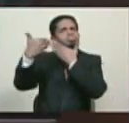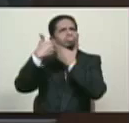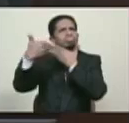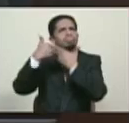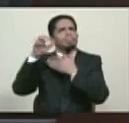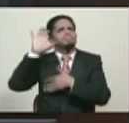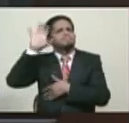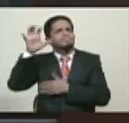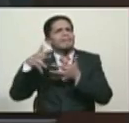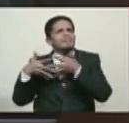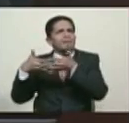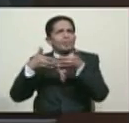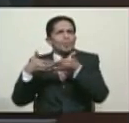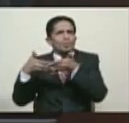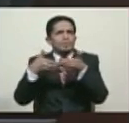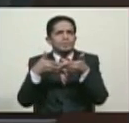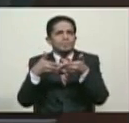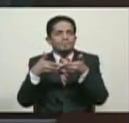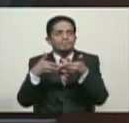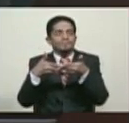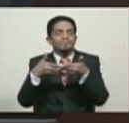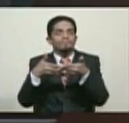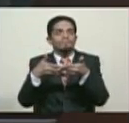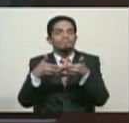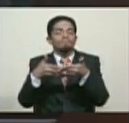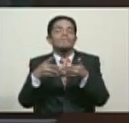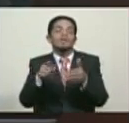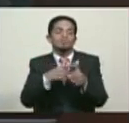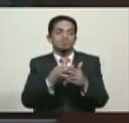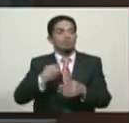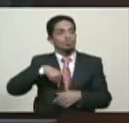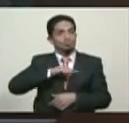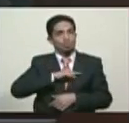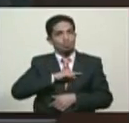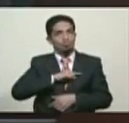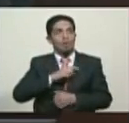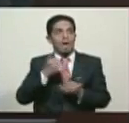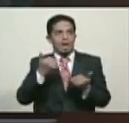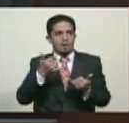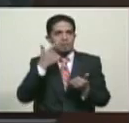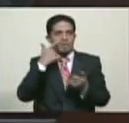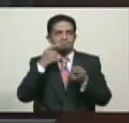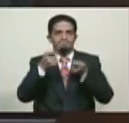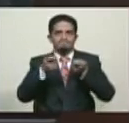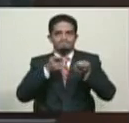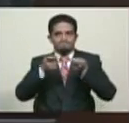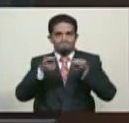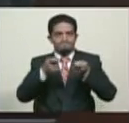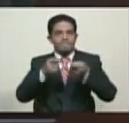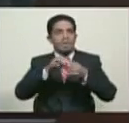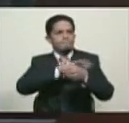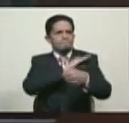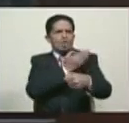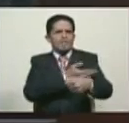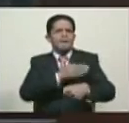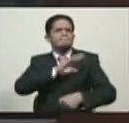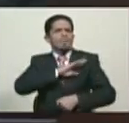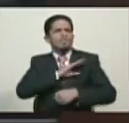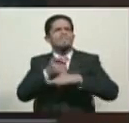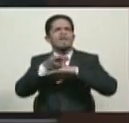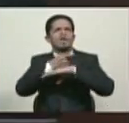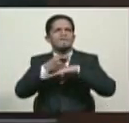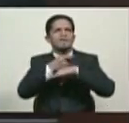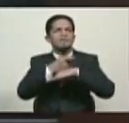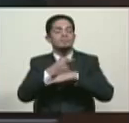imperio norteamericano. Por eso, quienes tenemos el deber de dirigir los fundamentales poderes del Estado, no podemos ser